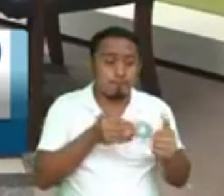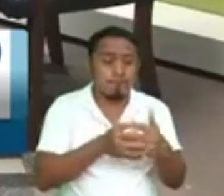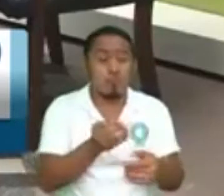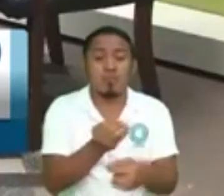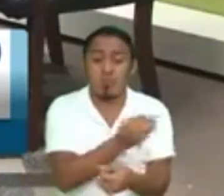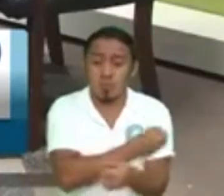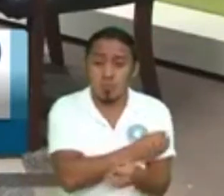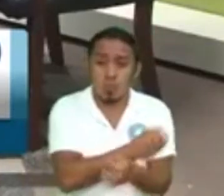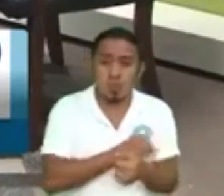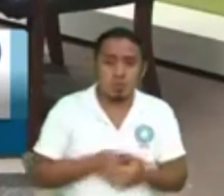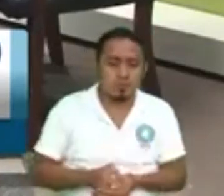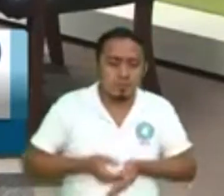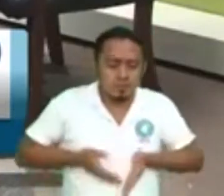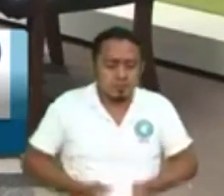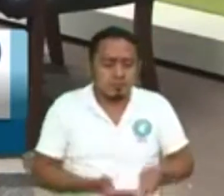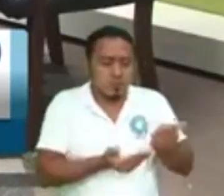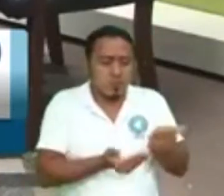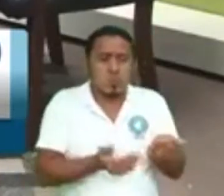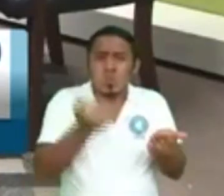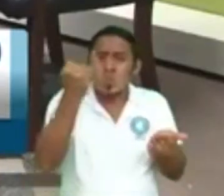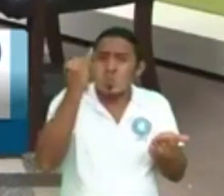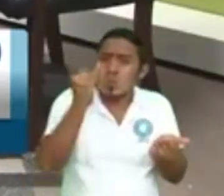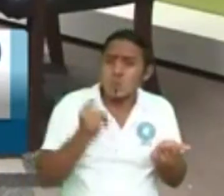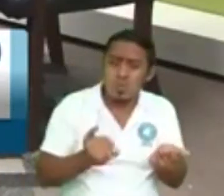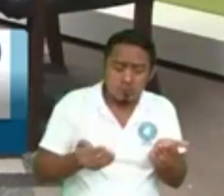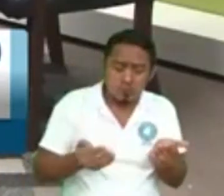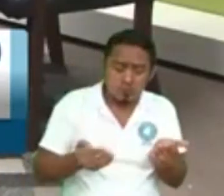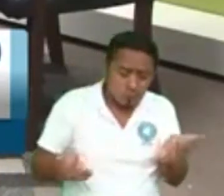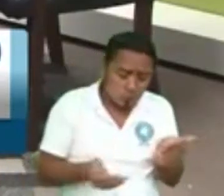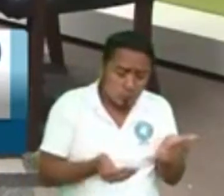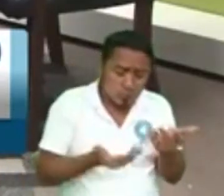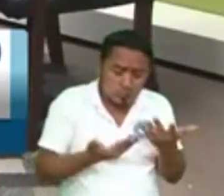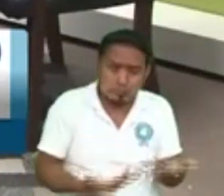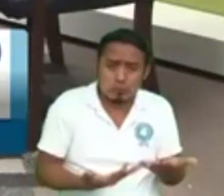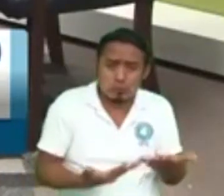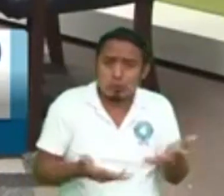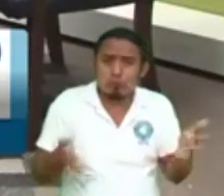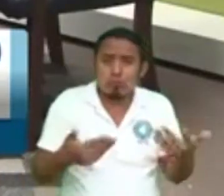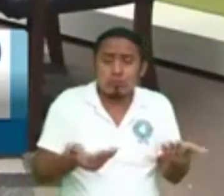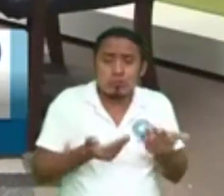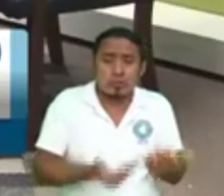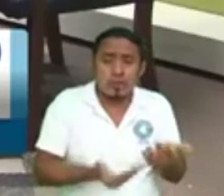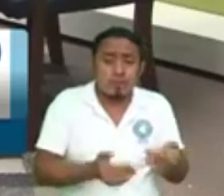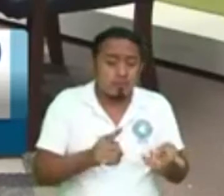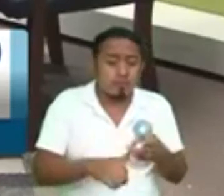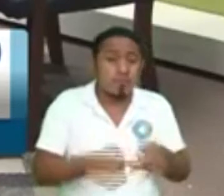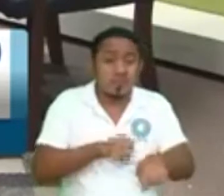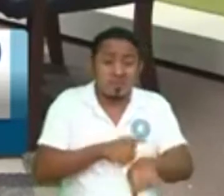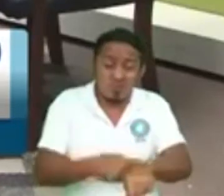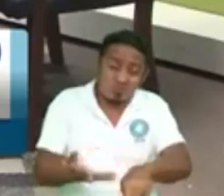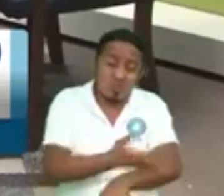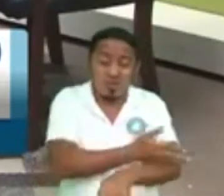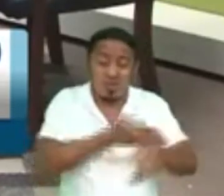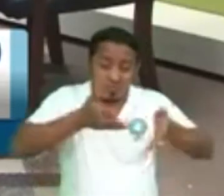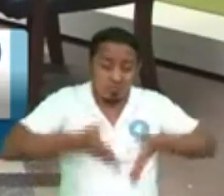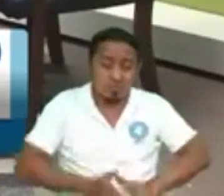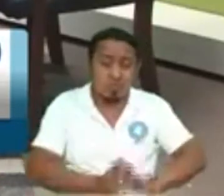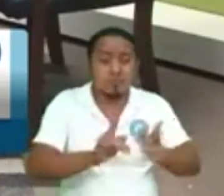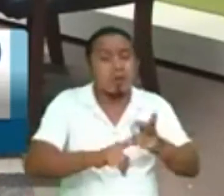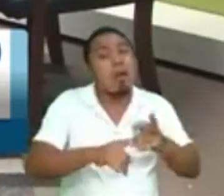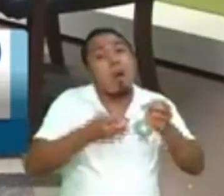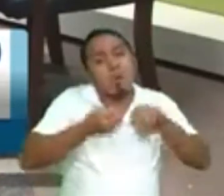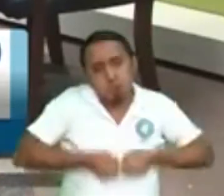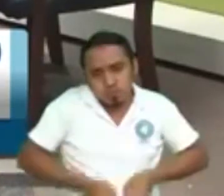Ellos nacen con bajo peso, los bebés por lo general, como le habíamos hablado anteriormente, pueden tener parto pretérmino, hay mayor riesgo de aborto, pueden